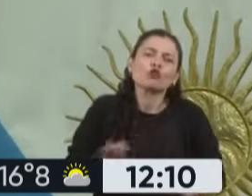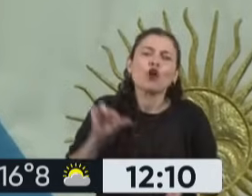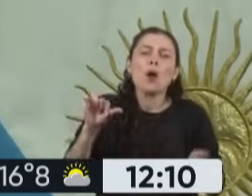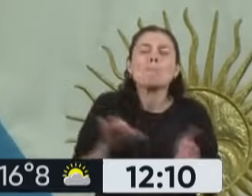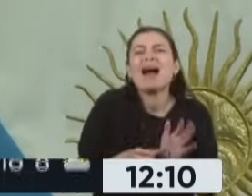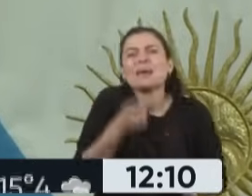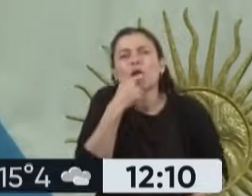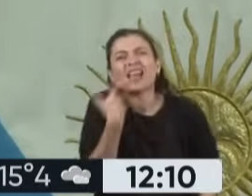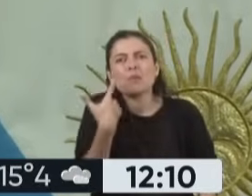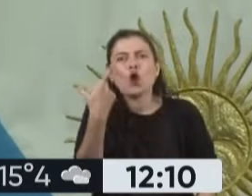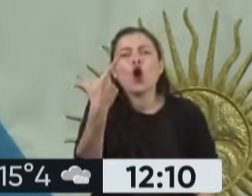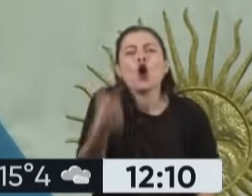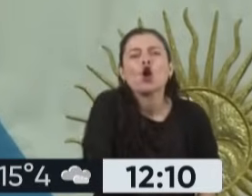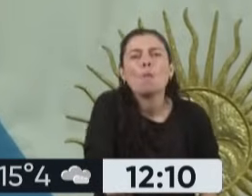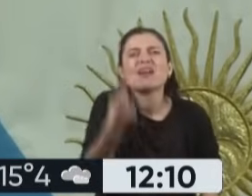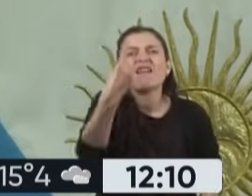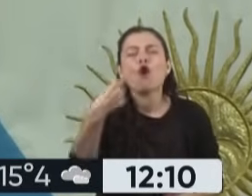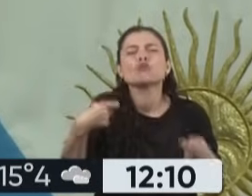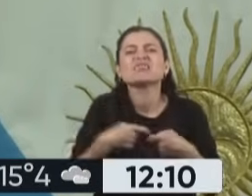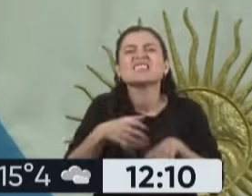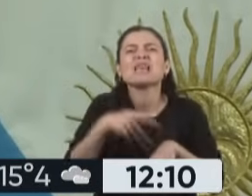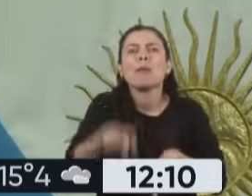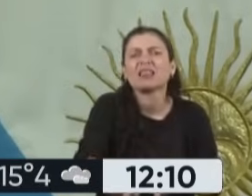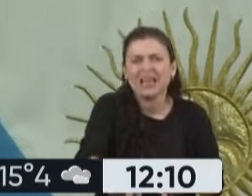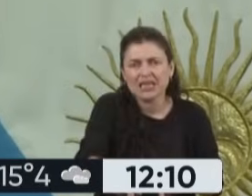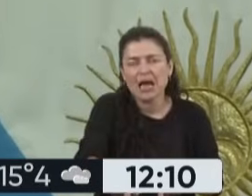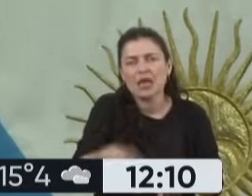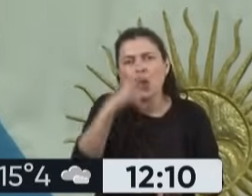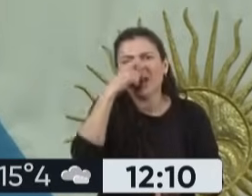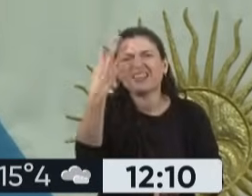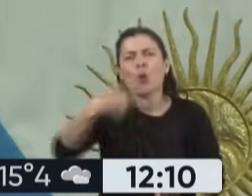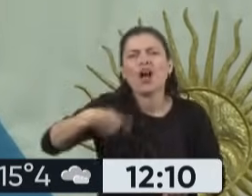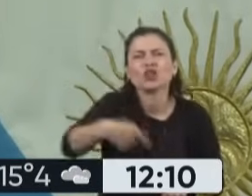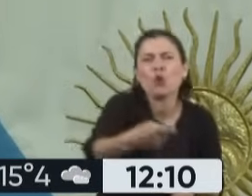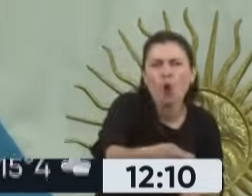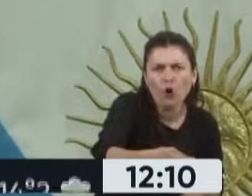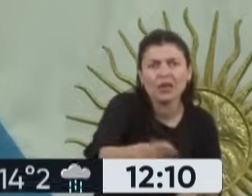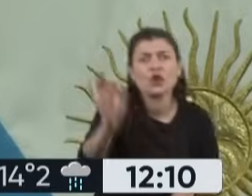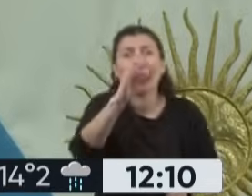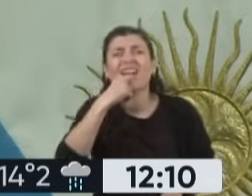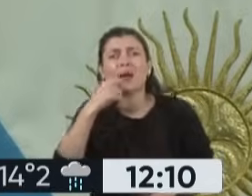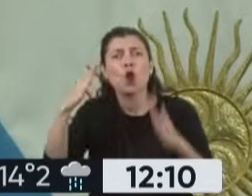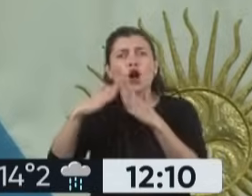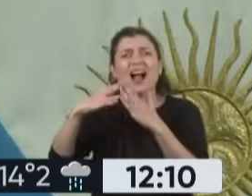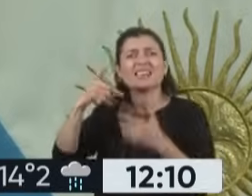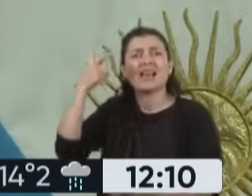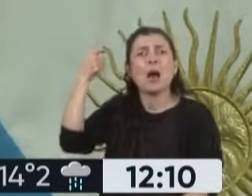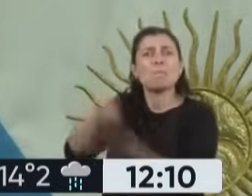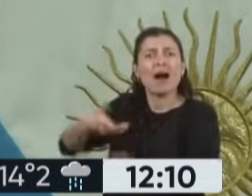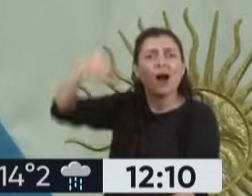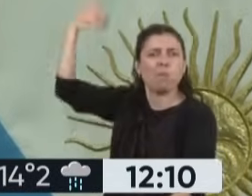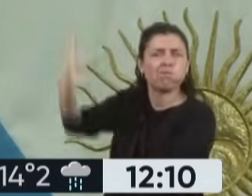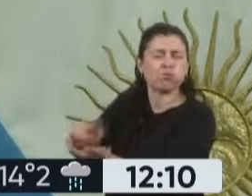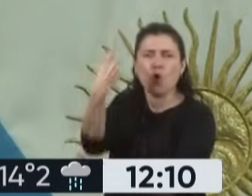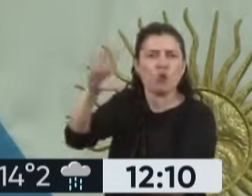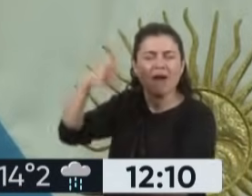una zapatilla en 24 cuotas y una casa al contado. Finalmente, vamos a enviar un proyecto de ley para